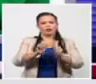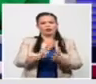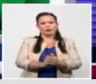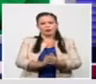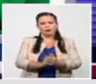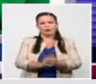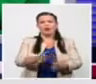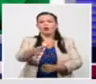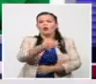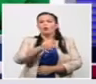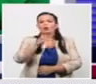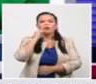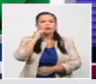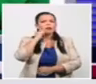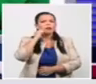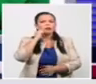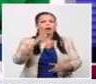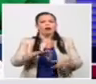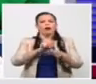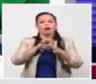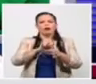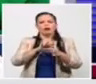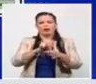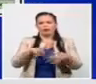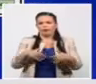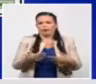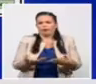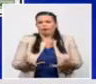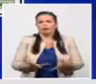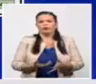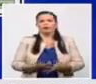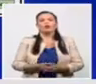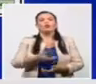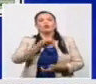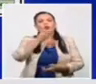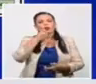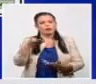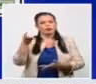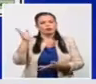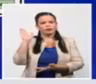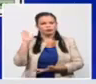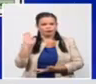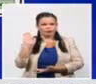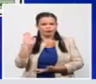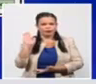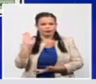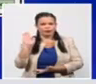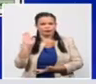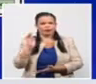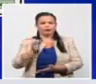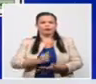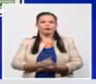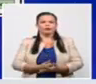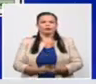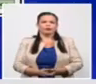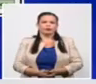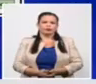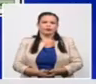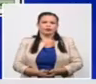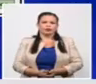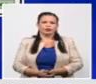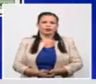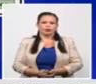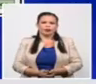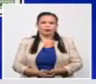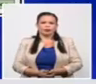mayor afectación, pues ahí ustedes pueden ver, no sé si se pueda proyectar, la provincia,